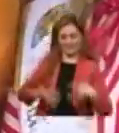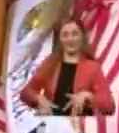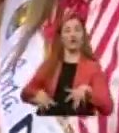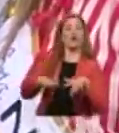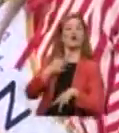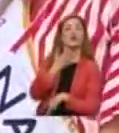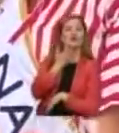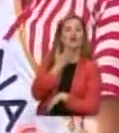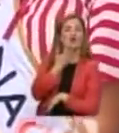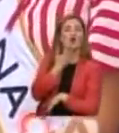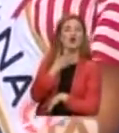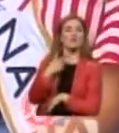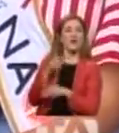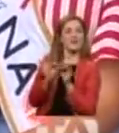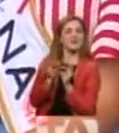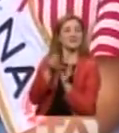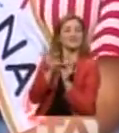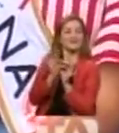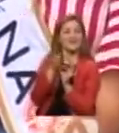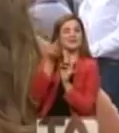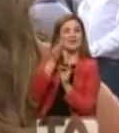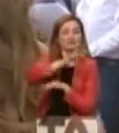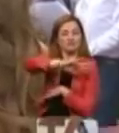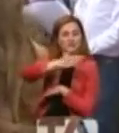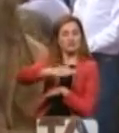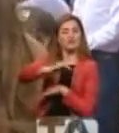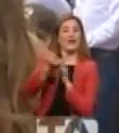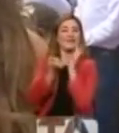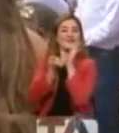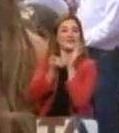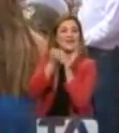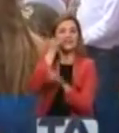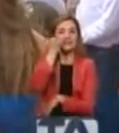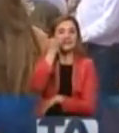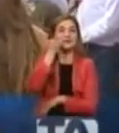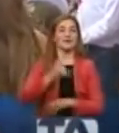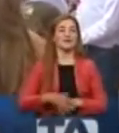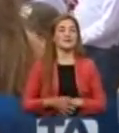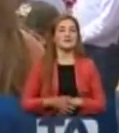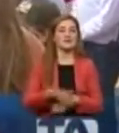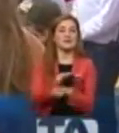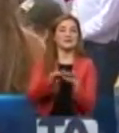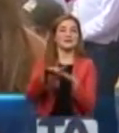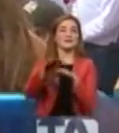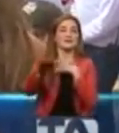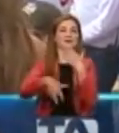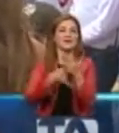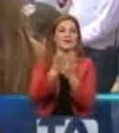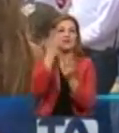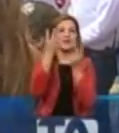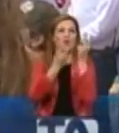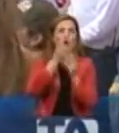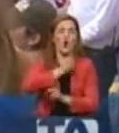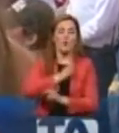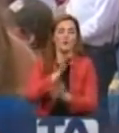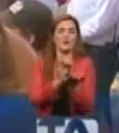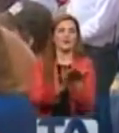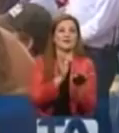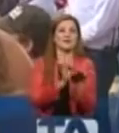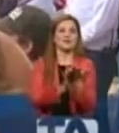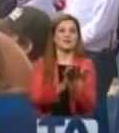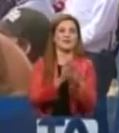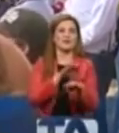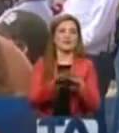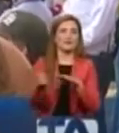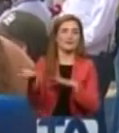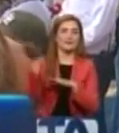chales multicolores con bordados andinos. Les extendemos una invitación muy cordial a que visiten nuestro cantón, a que